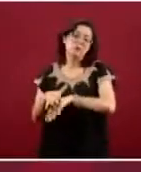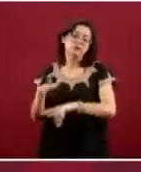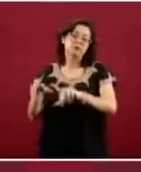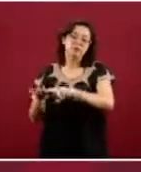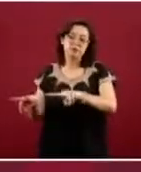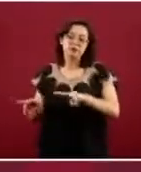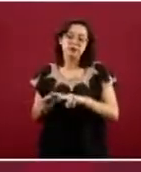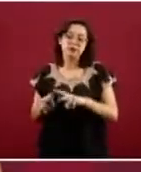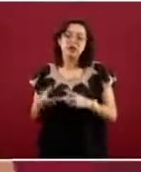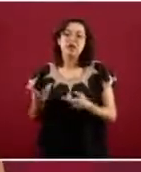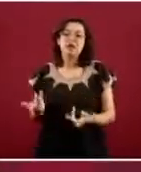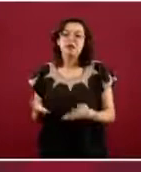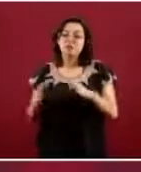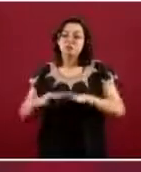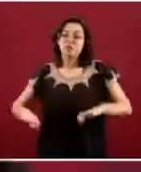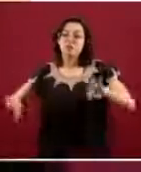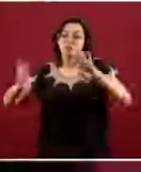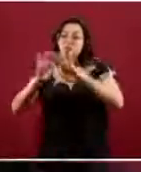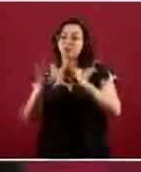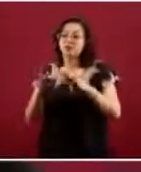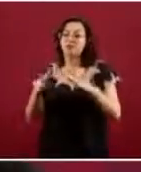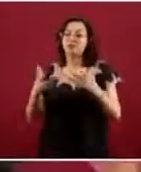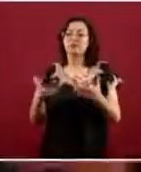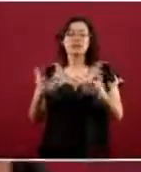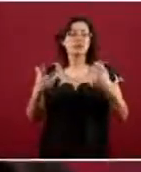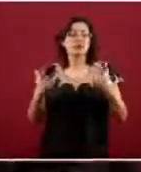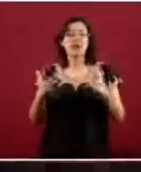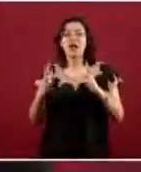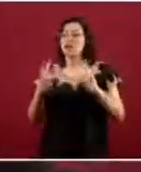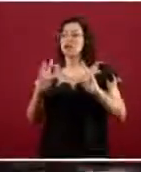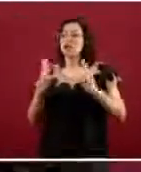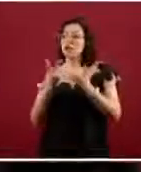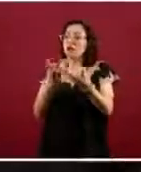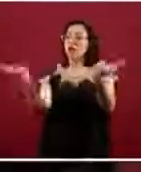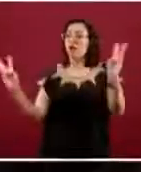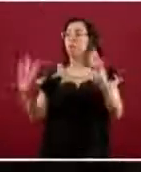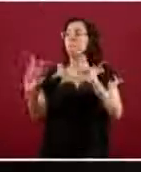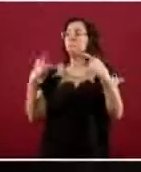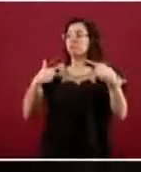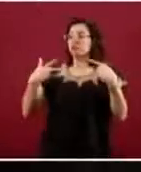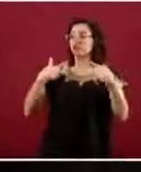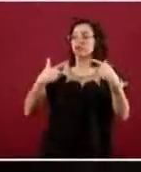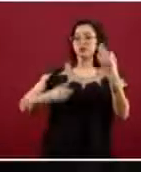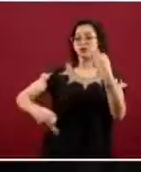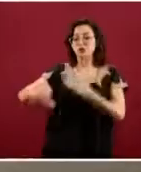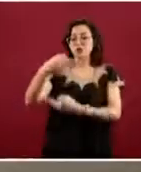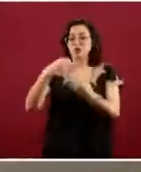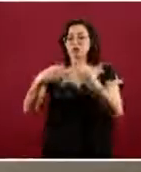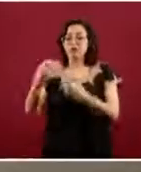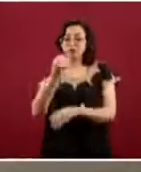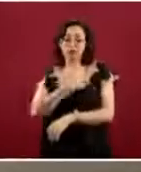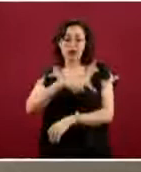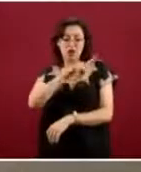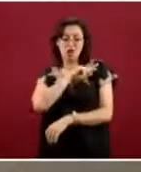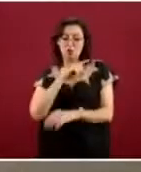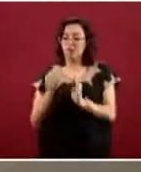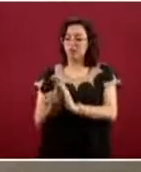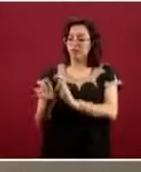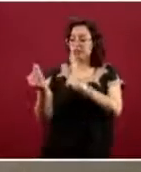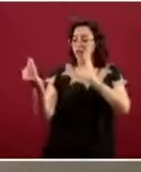es lograr que la solidaridad social que implica esta medida de sana distancia